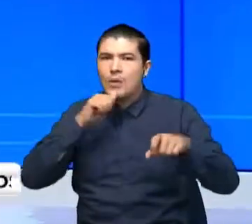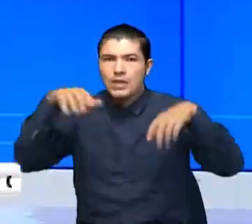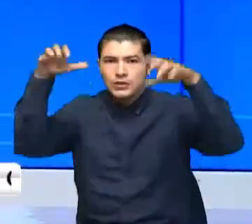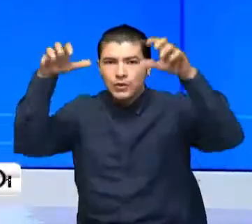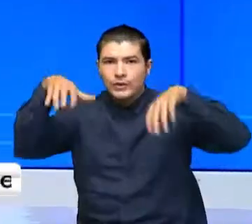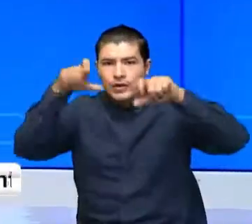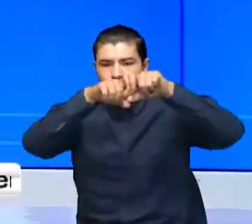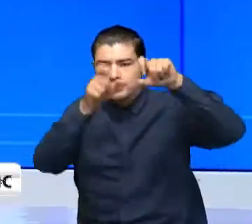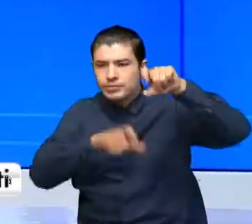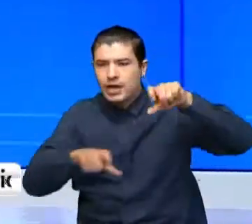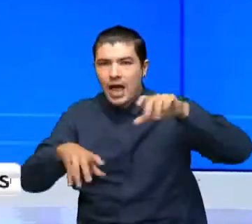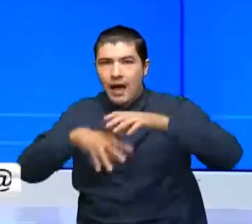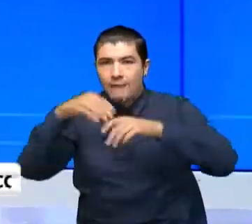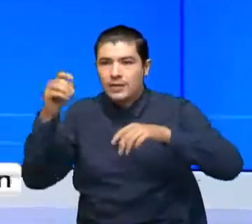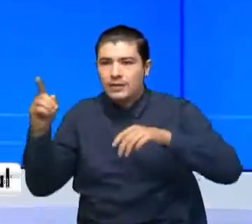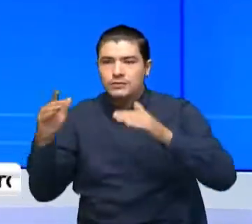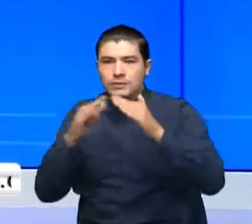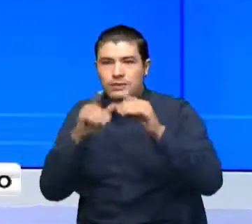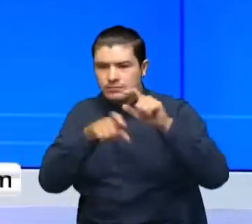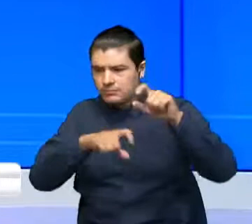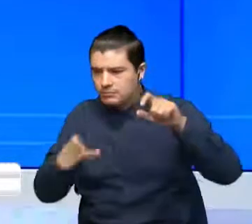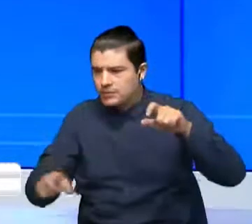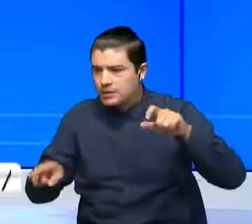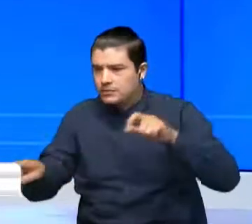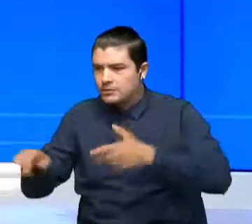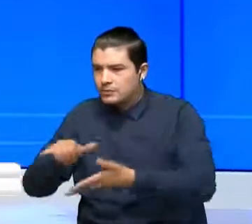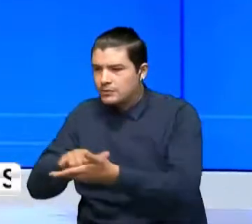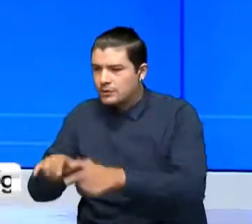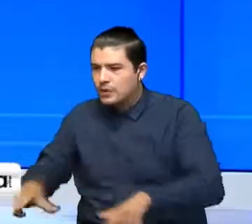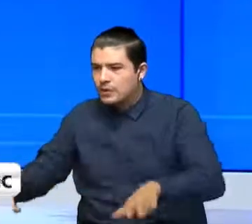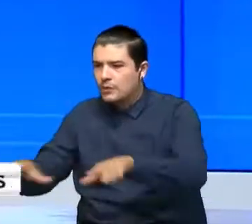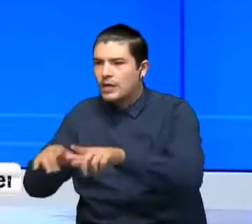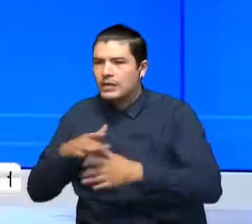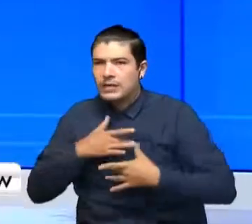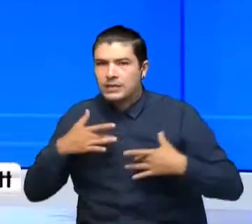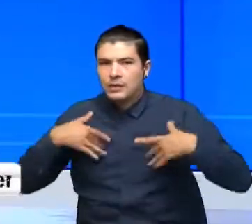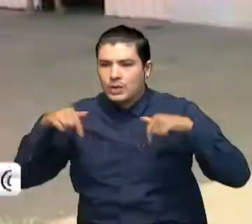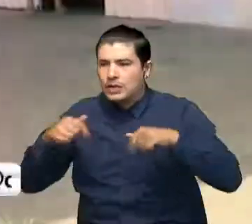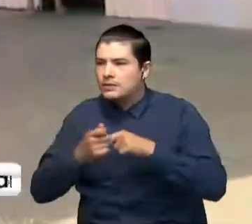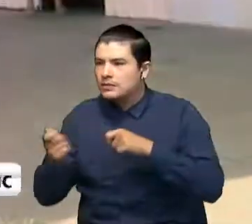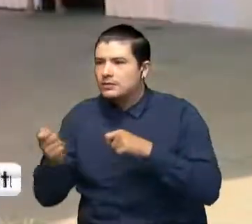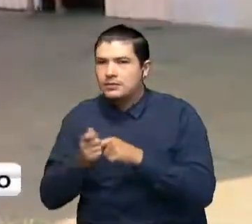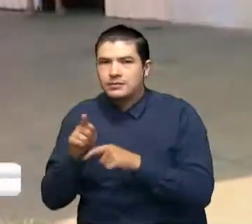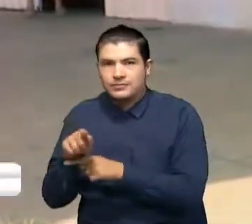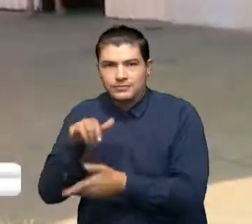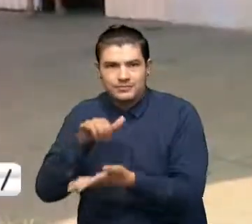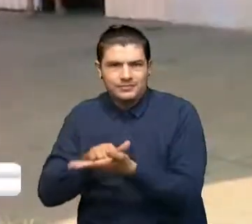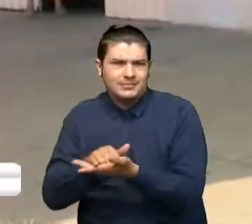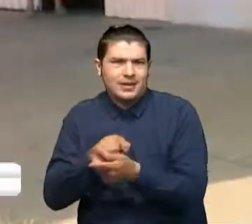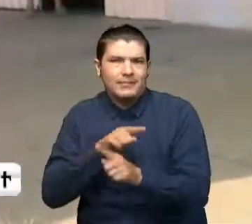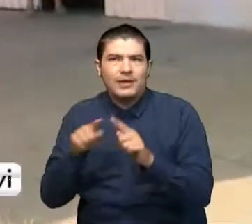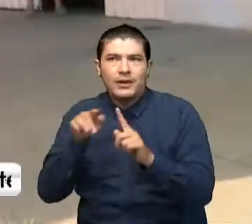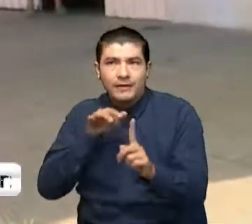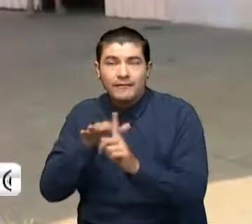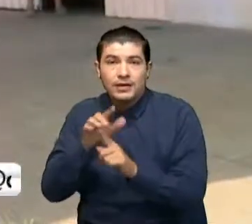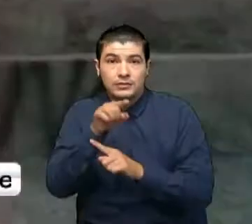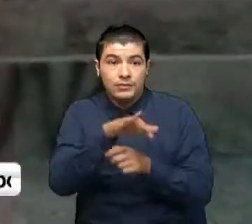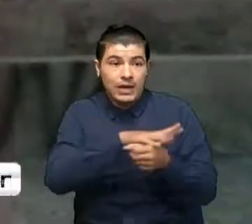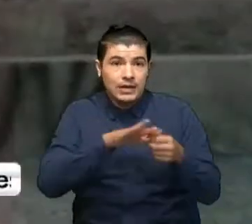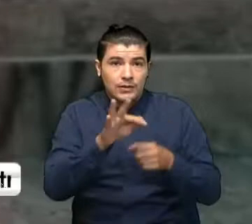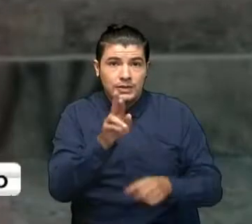edificación y sus aguas desembocan en el andén del puesto de salud del sector los habitantes del barrio la trinidad